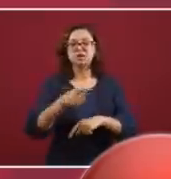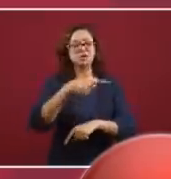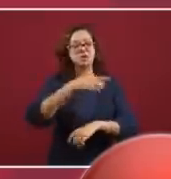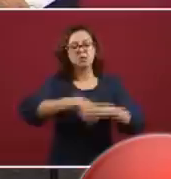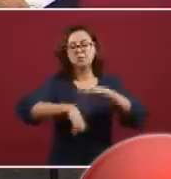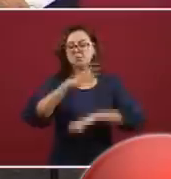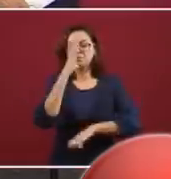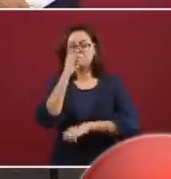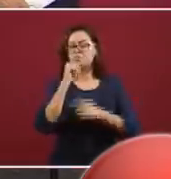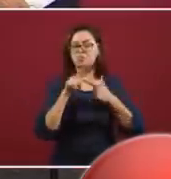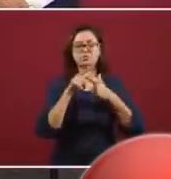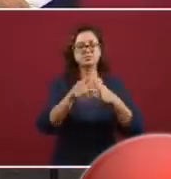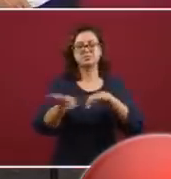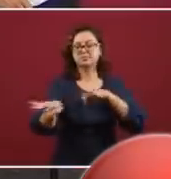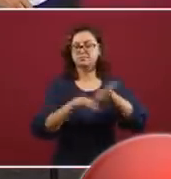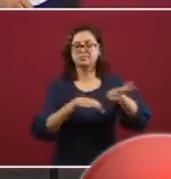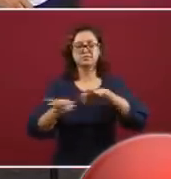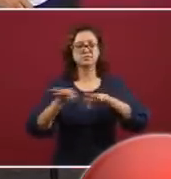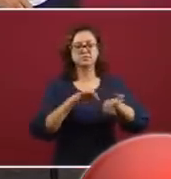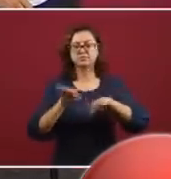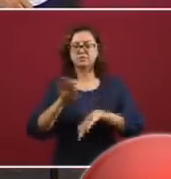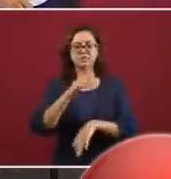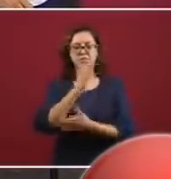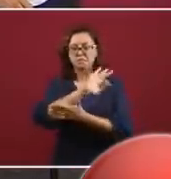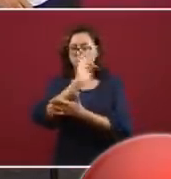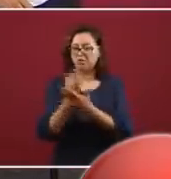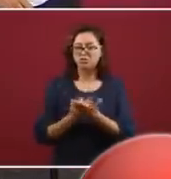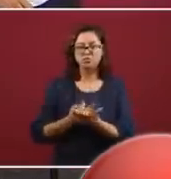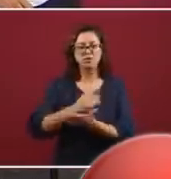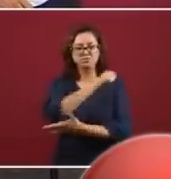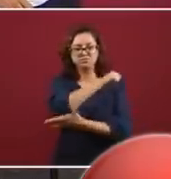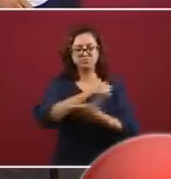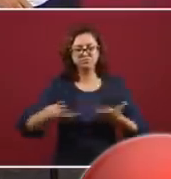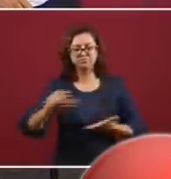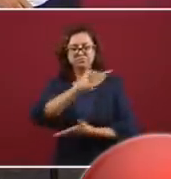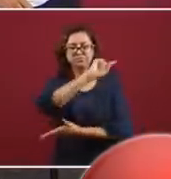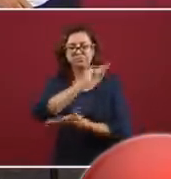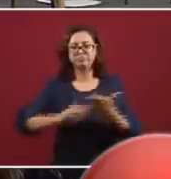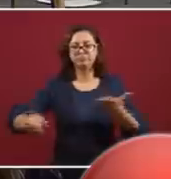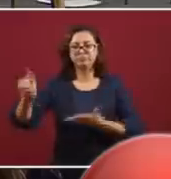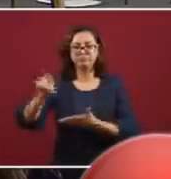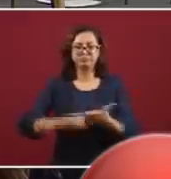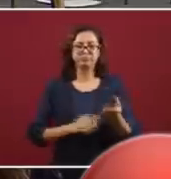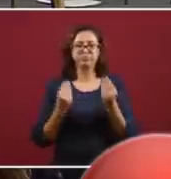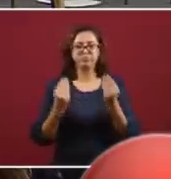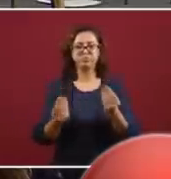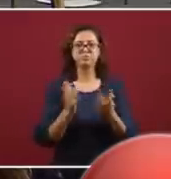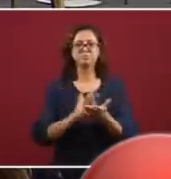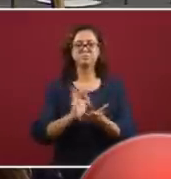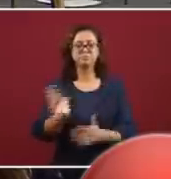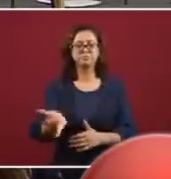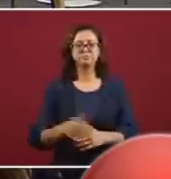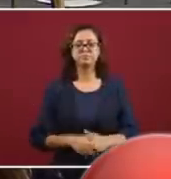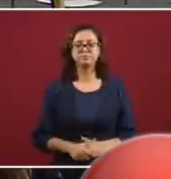permitimos que siga haciendo acciones de facturación. Muchas gracias.